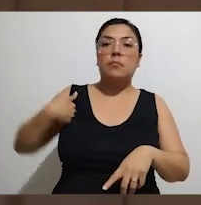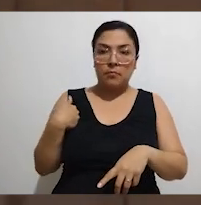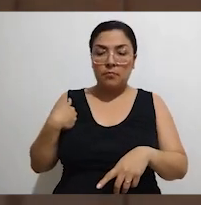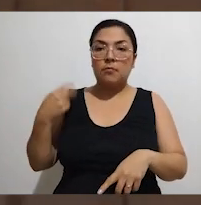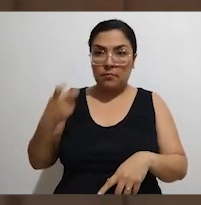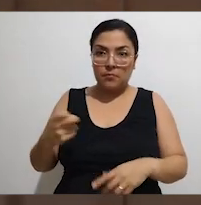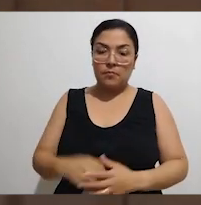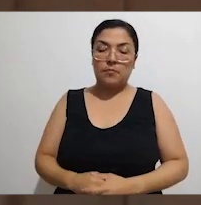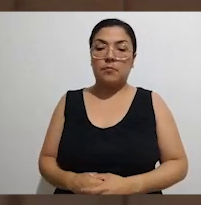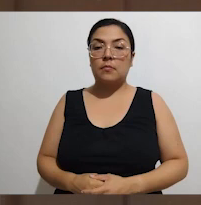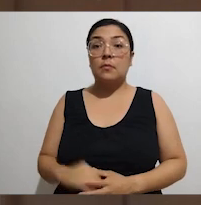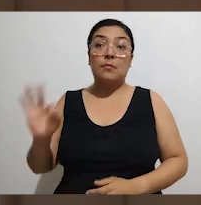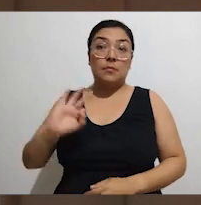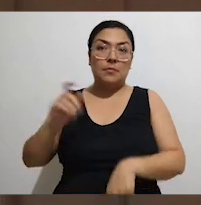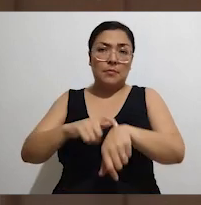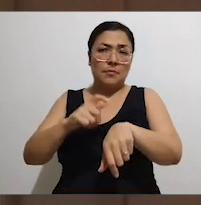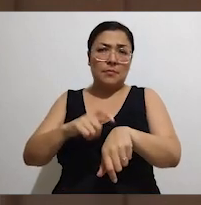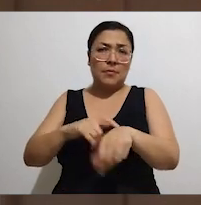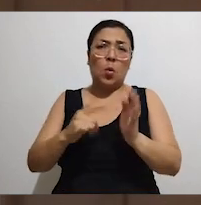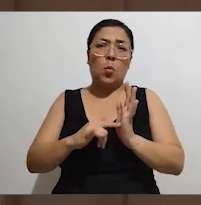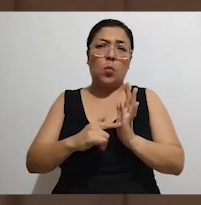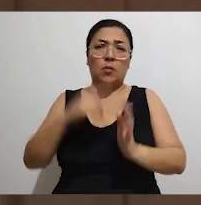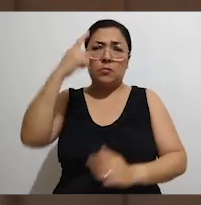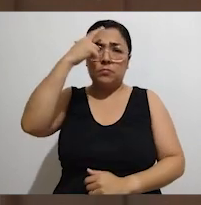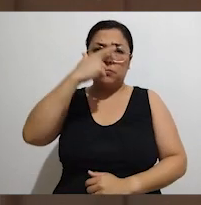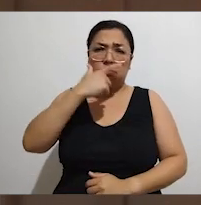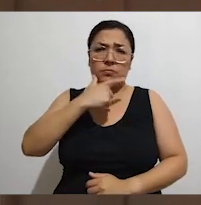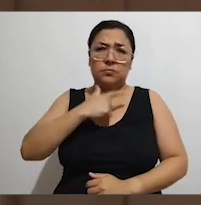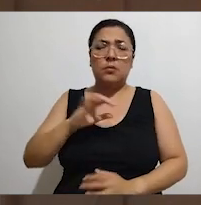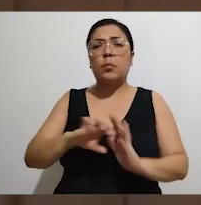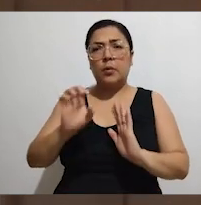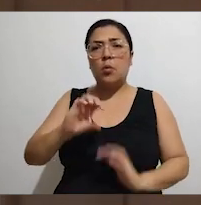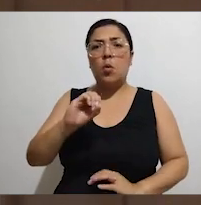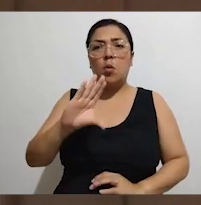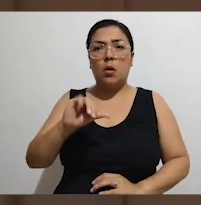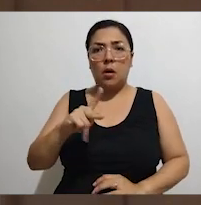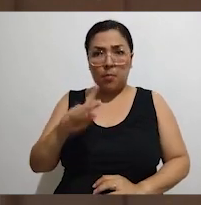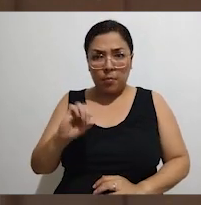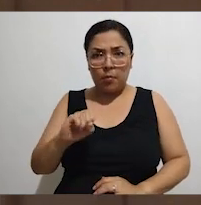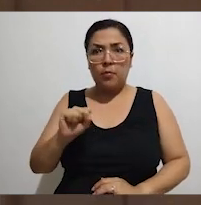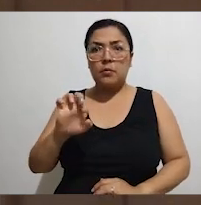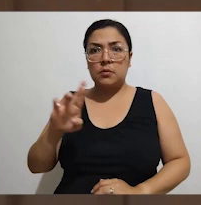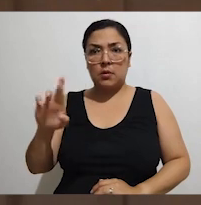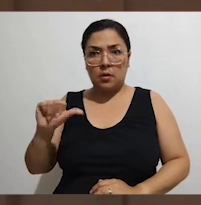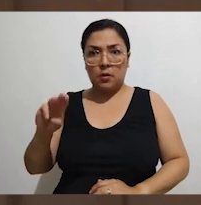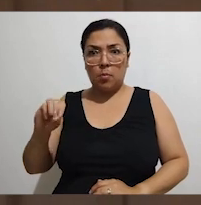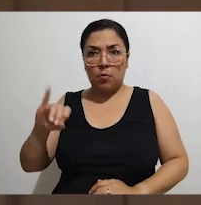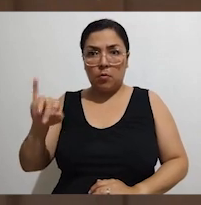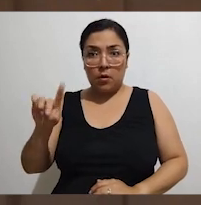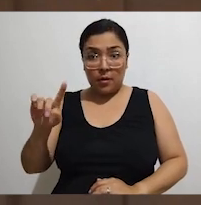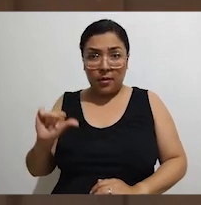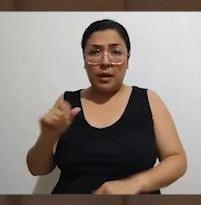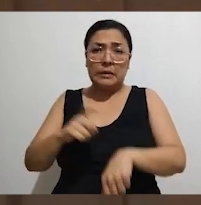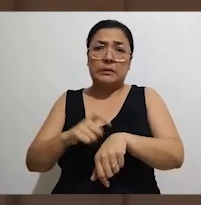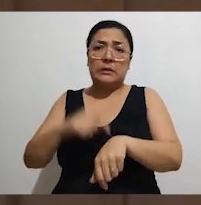electorales. Algunos ya tarde en la noche, teníamos algunos de los municipios, sobre todo de Ocampo, de Sierra Mojada, que llegaron ya sobre